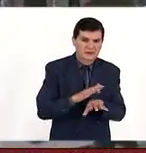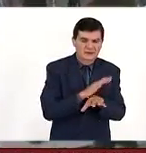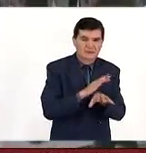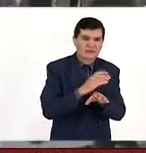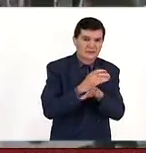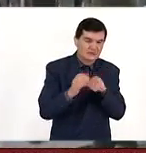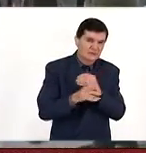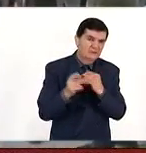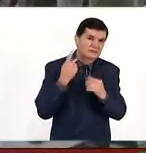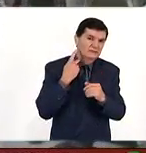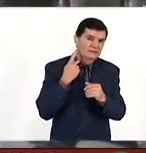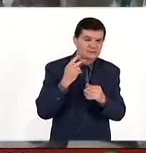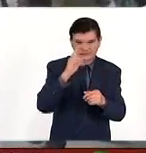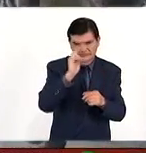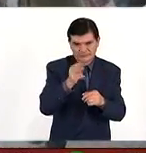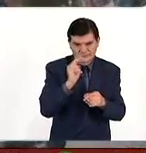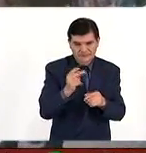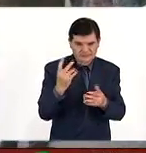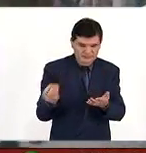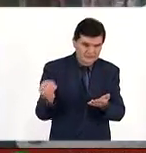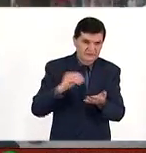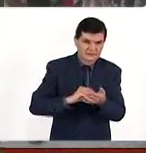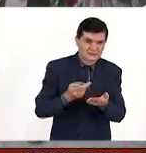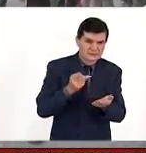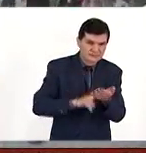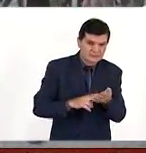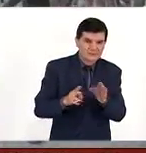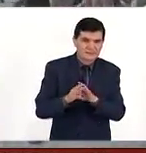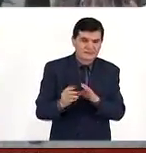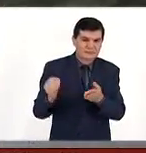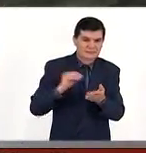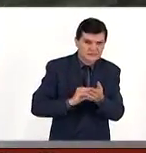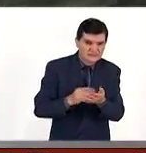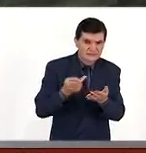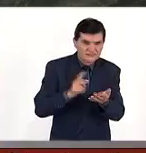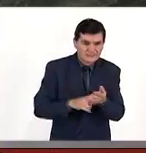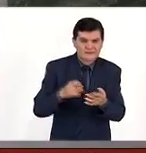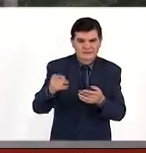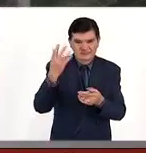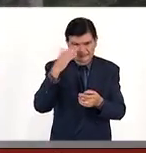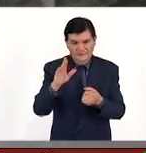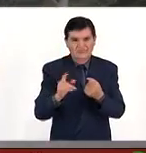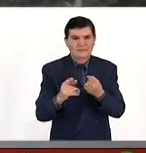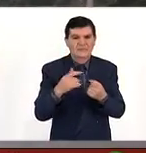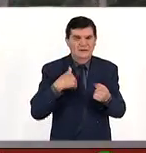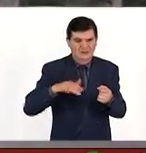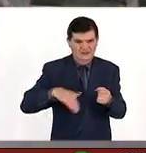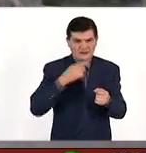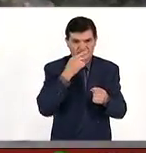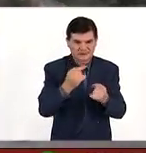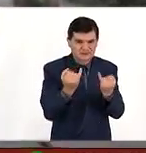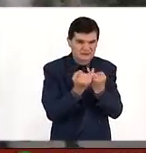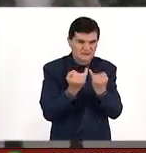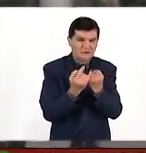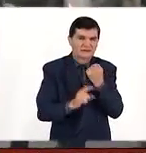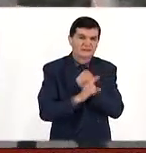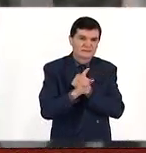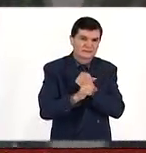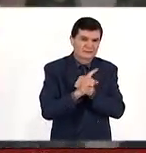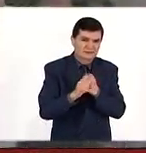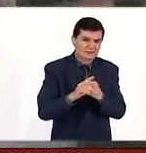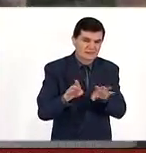bien hay políticas restrictivas si a eso le sumamos a los conflictos que ya ustedes también lo han dicho pues tenemos un problema de